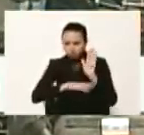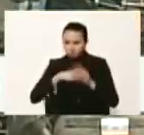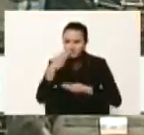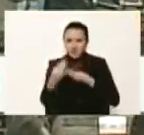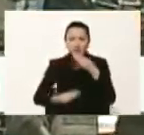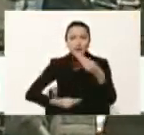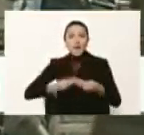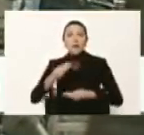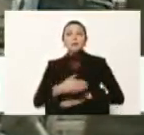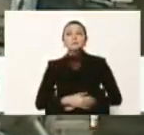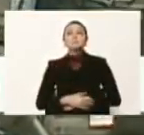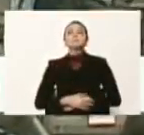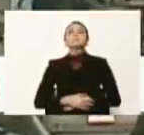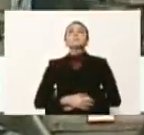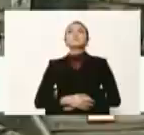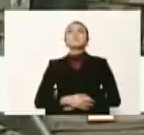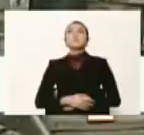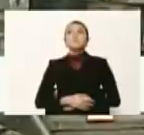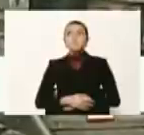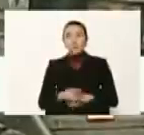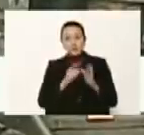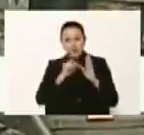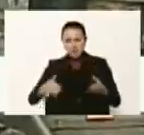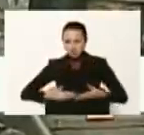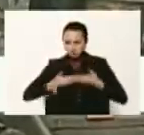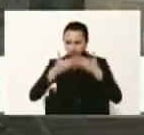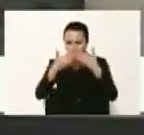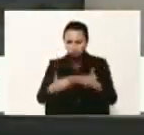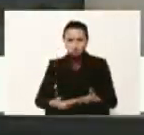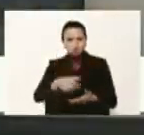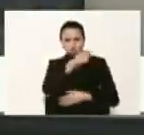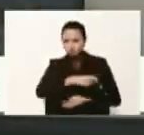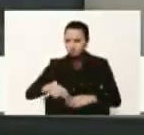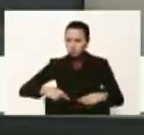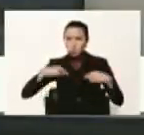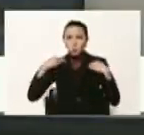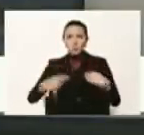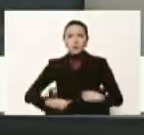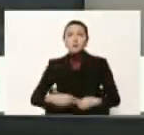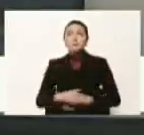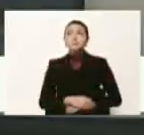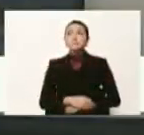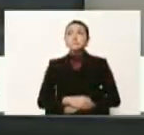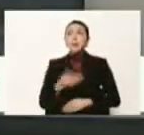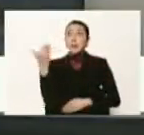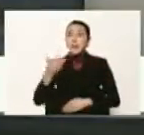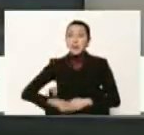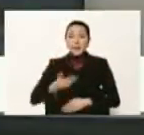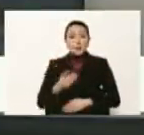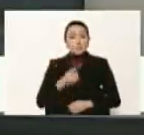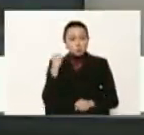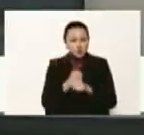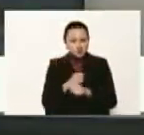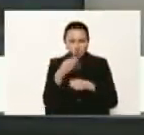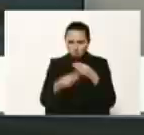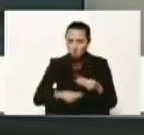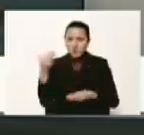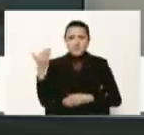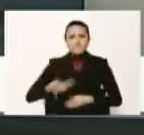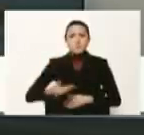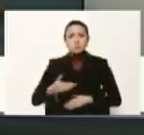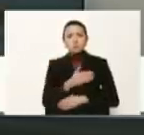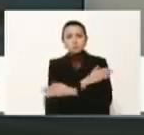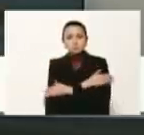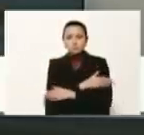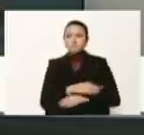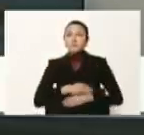garantizan el ejercicio pleno de los derechos humanos. Quiero destacar esta operación para garantizar